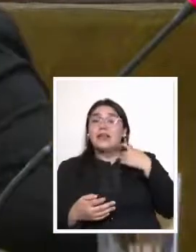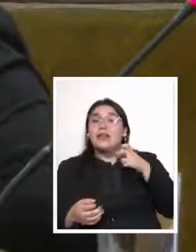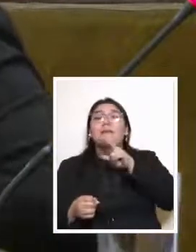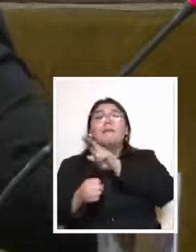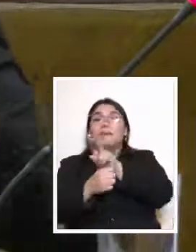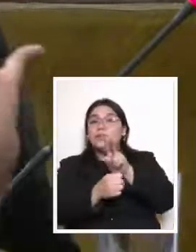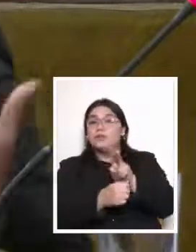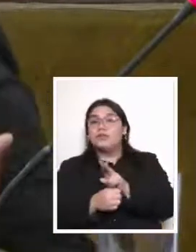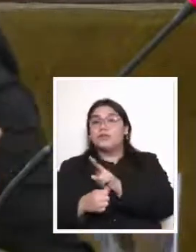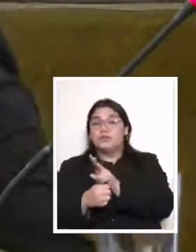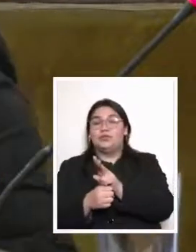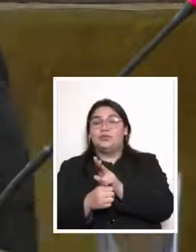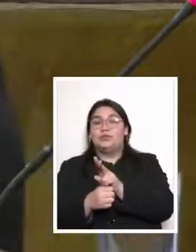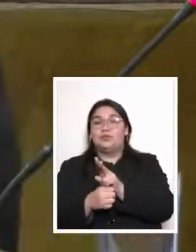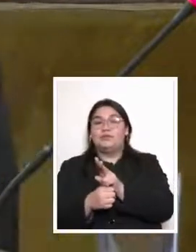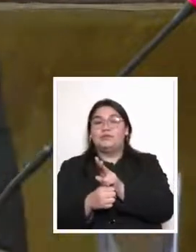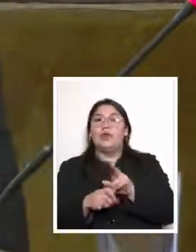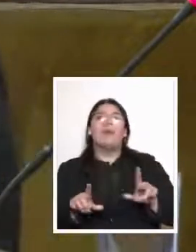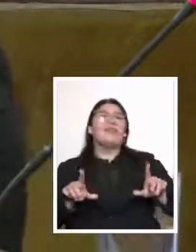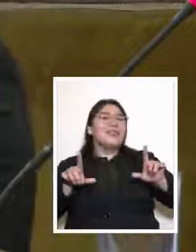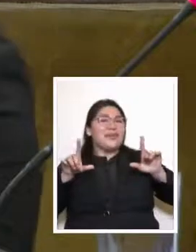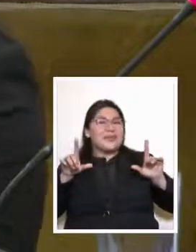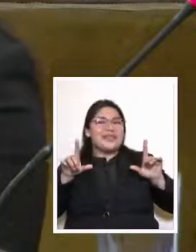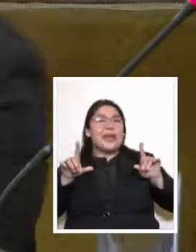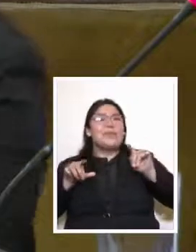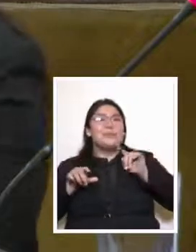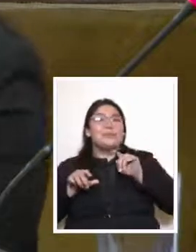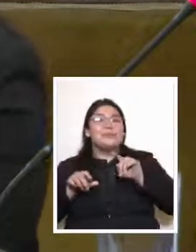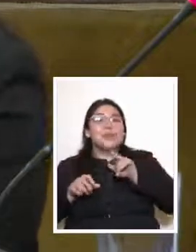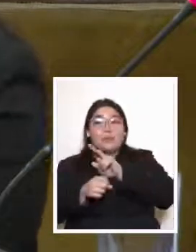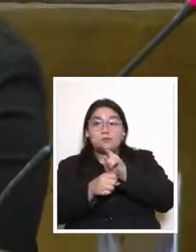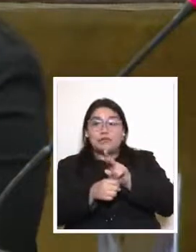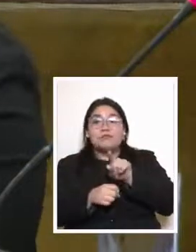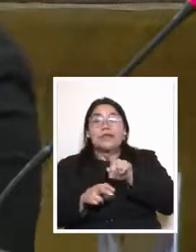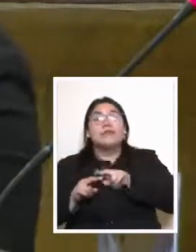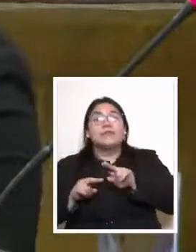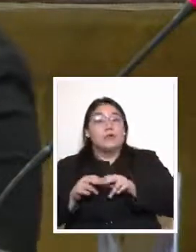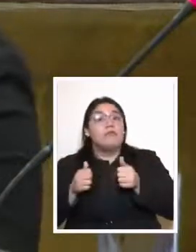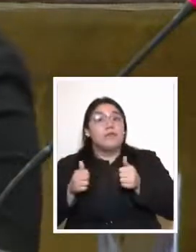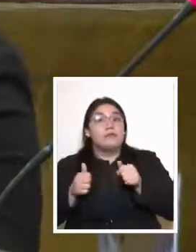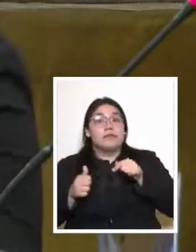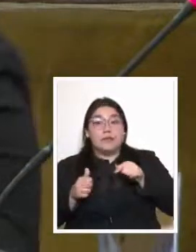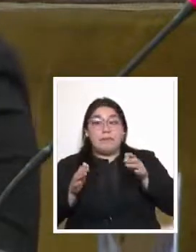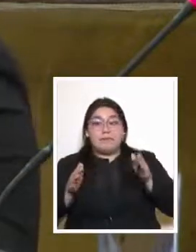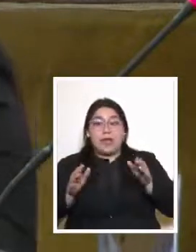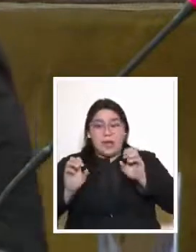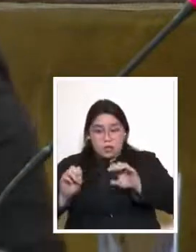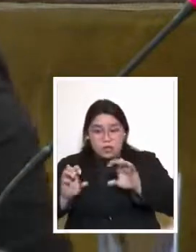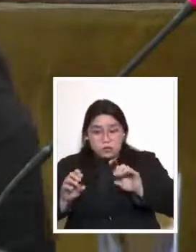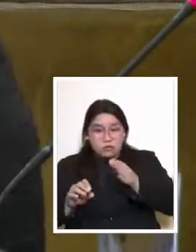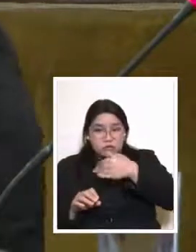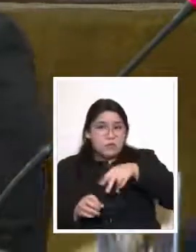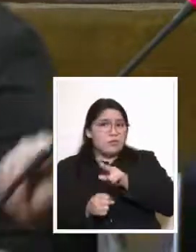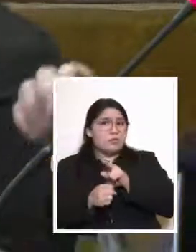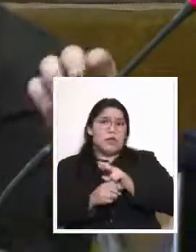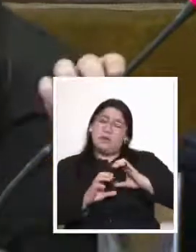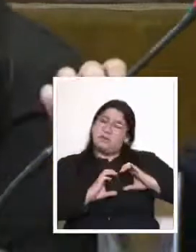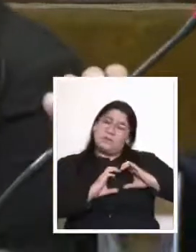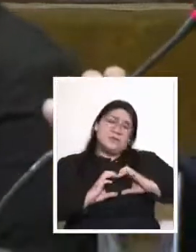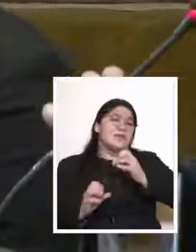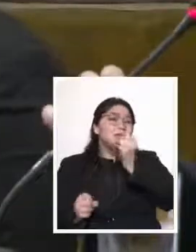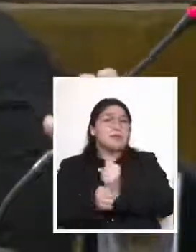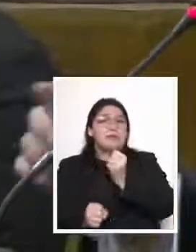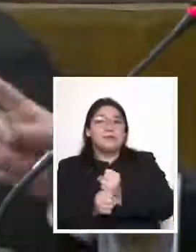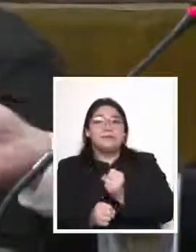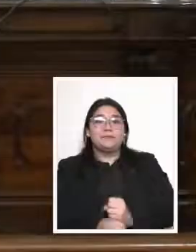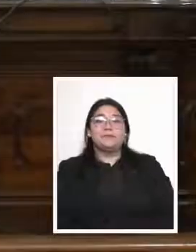llevando, en base a lo que tú me preguntabas, haciendo bien esta parte de la educación, que nosotros los profes la hacemos con mucho corazón.